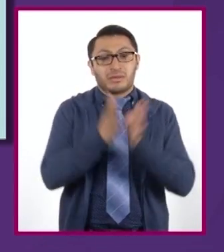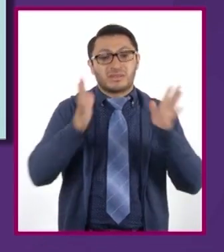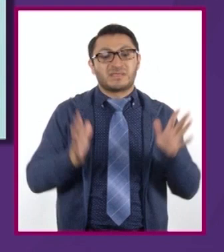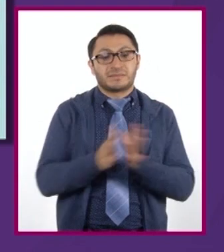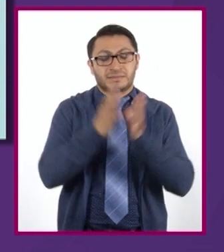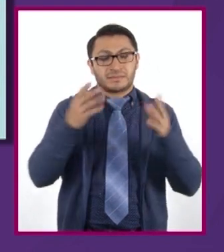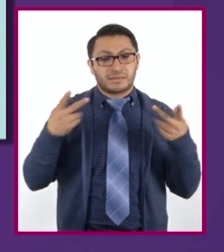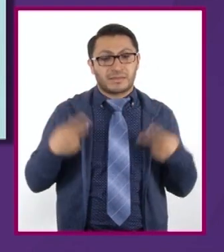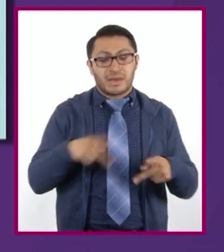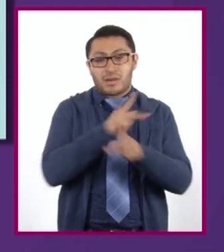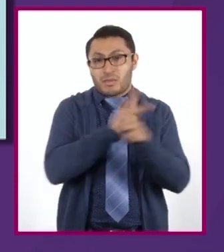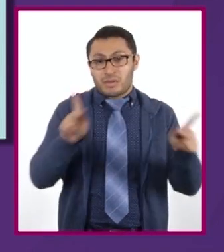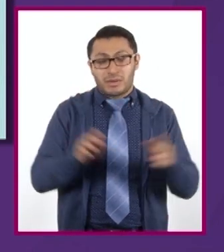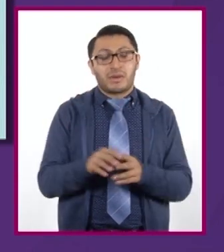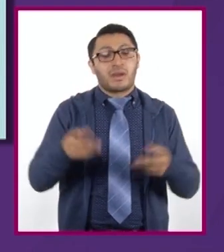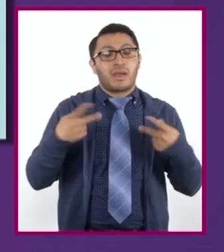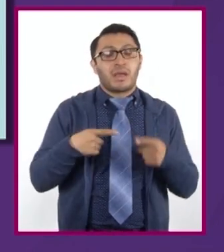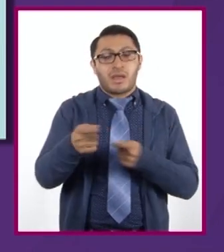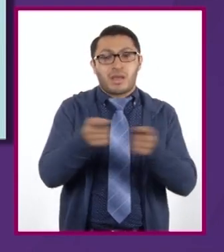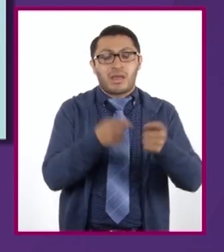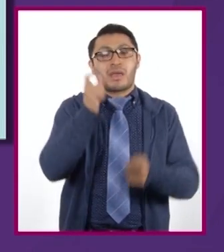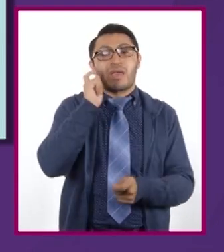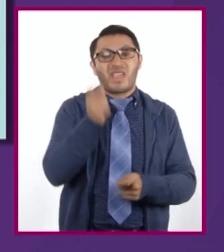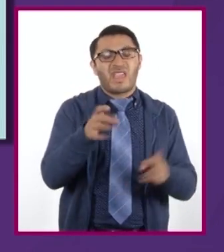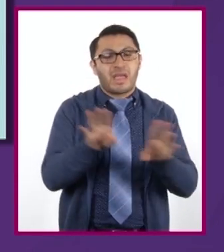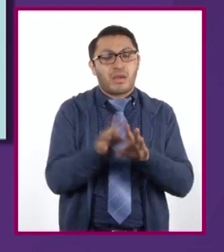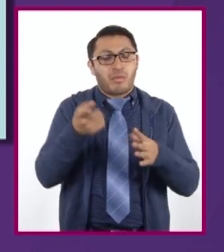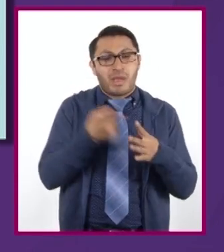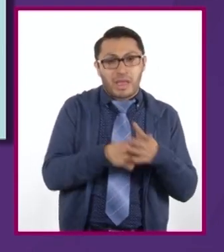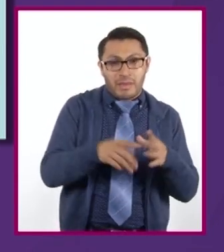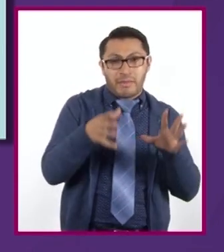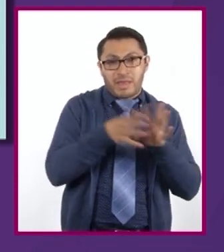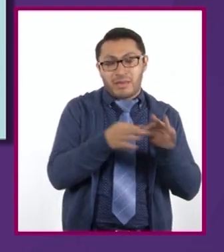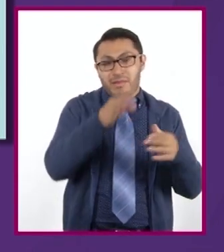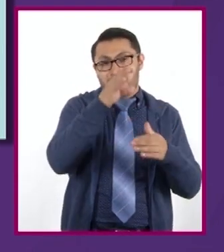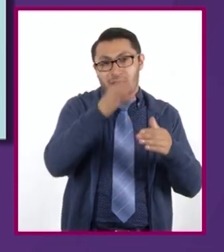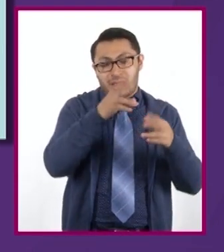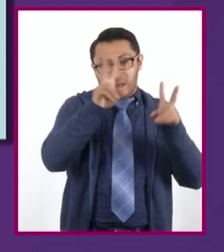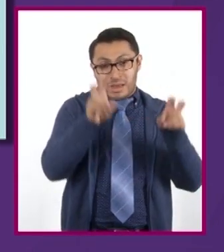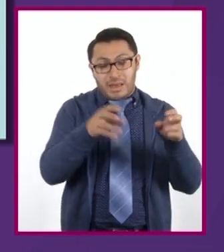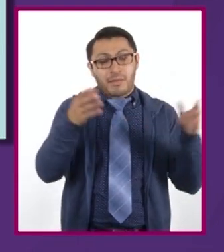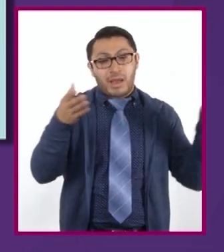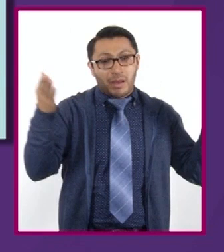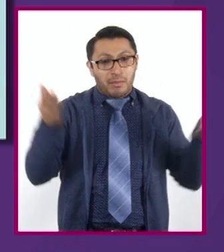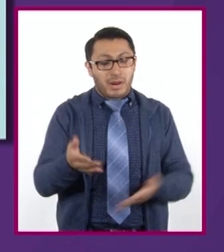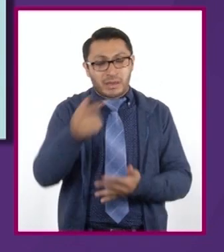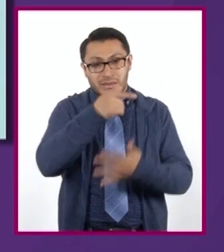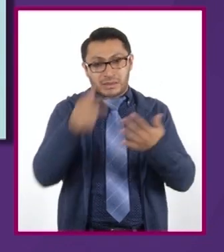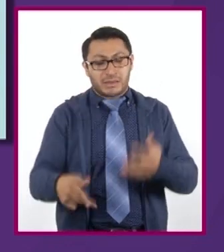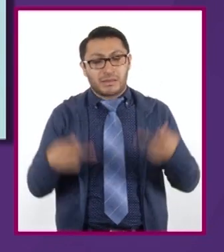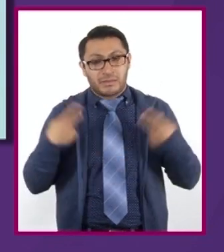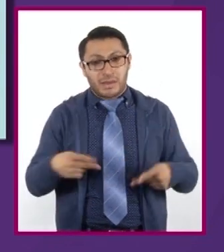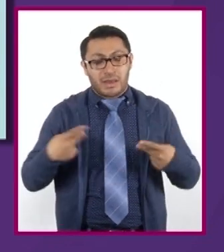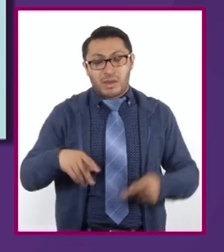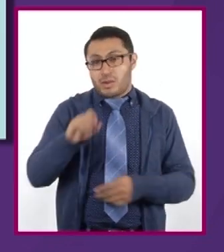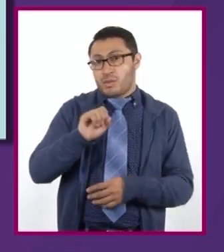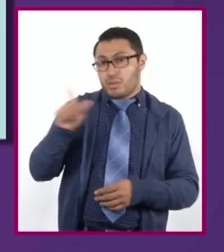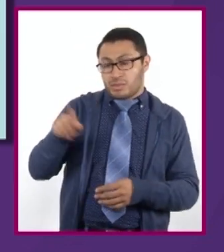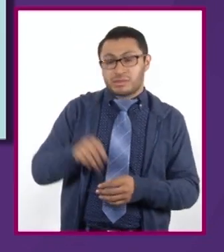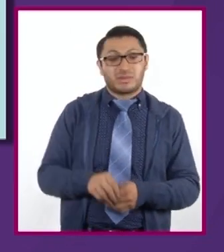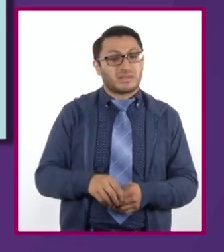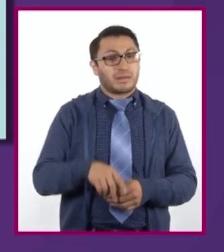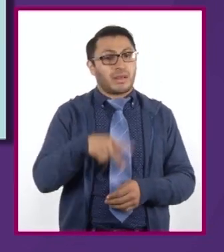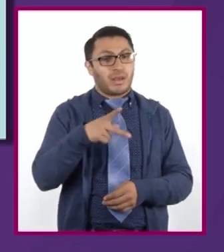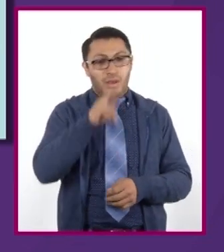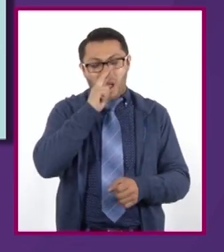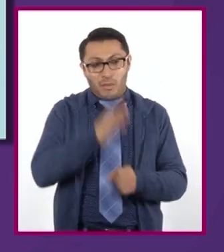el público. El moderador es quien introduce el tema y presenta a los participantes o especialistas. Su función